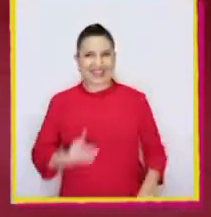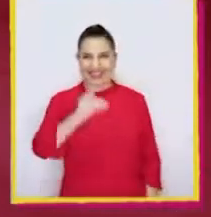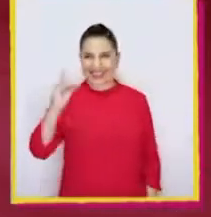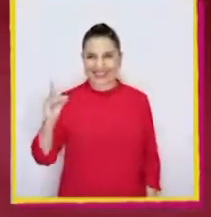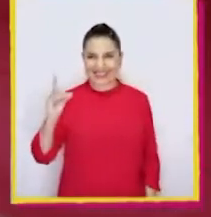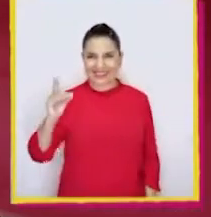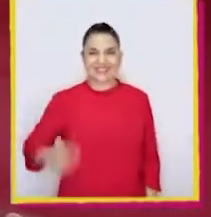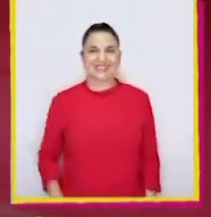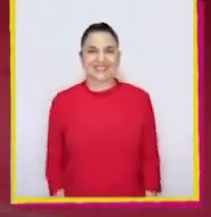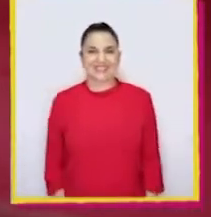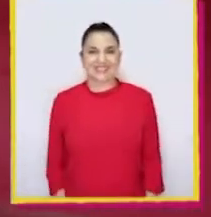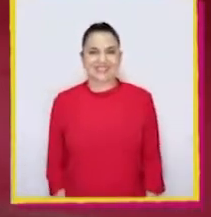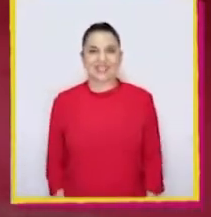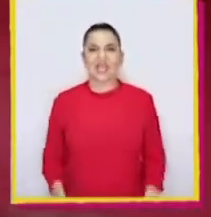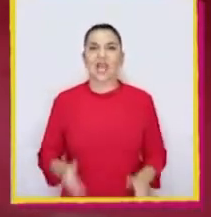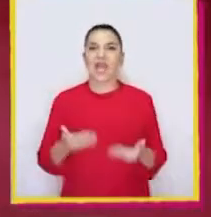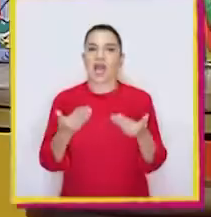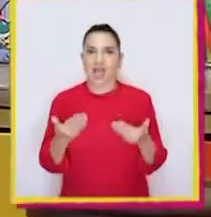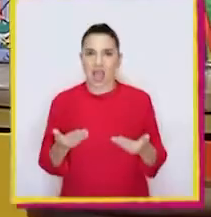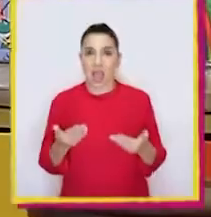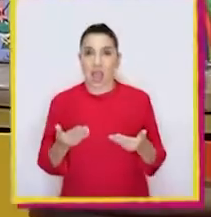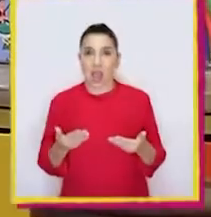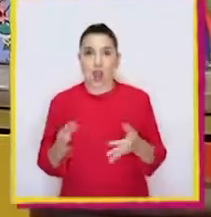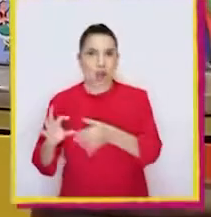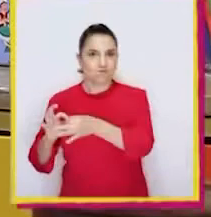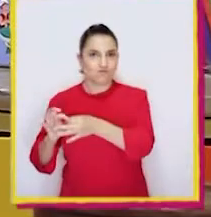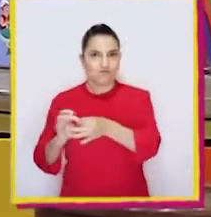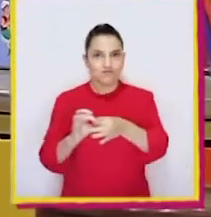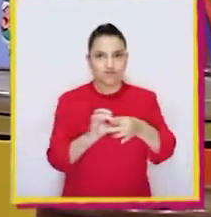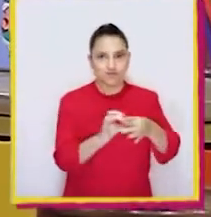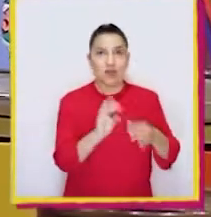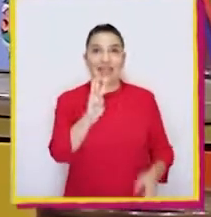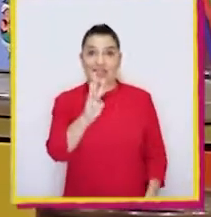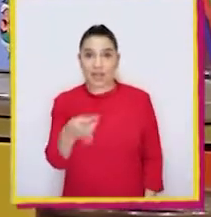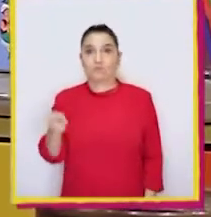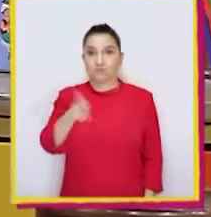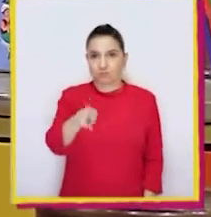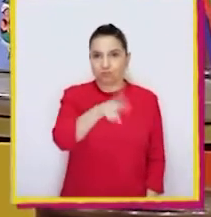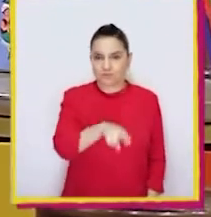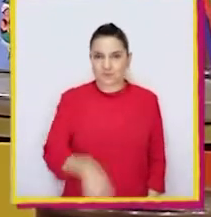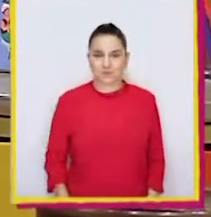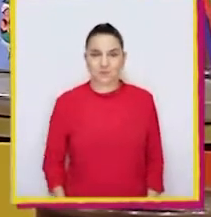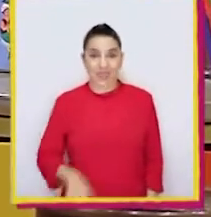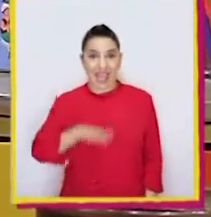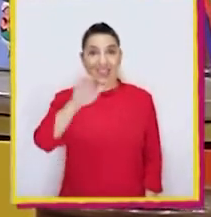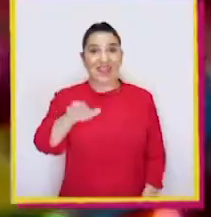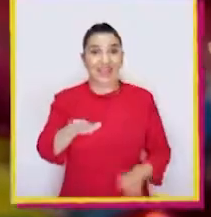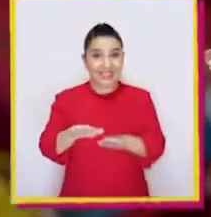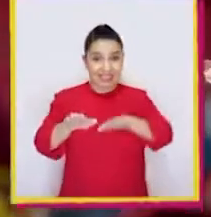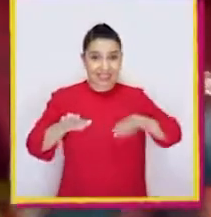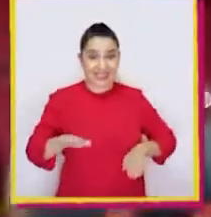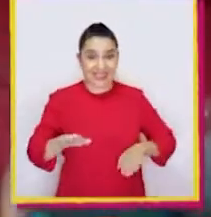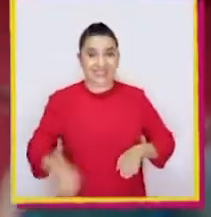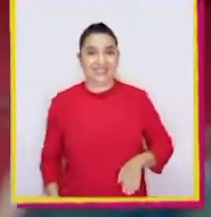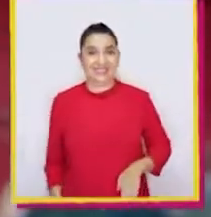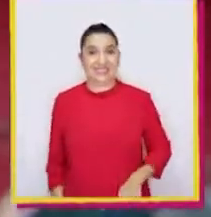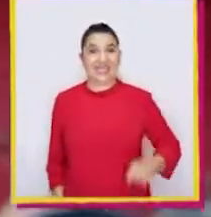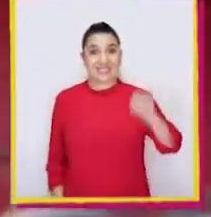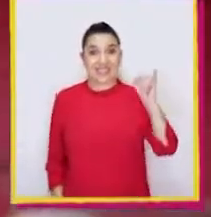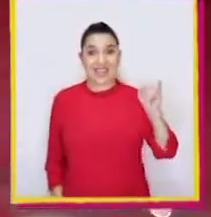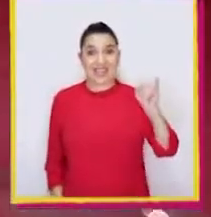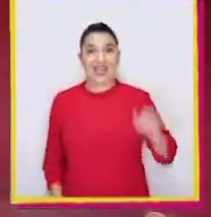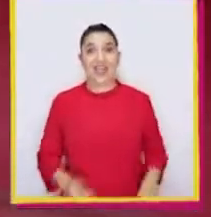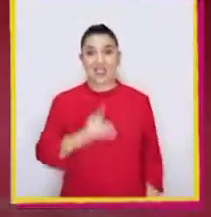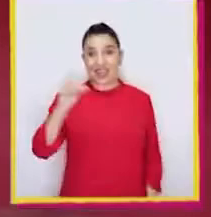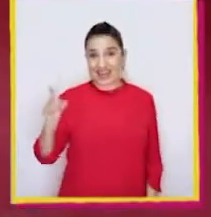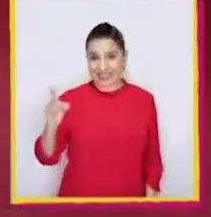Izquierda y derecha. Ahora extendamos juntos tres veces el patrón. Adelante,